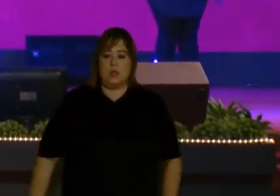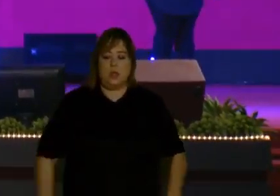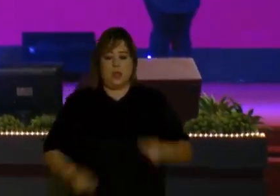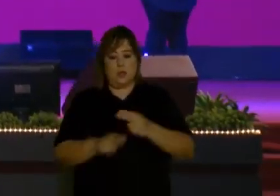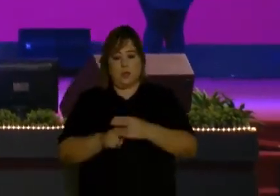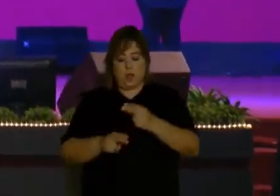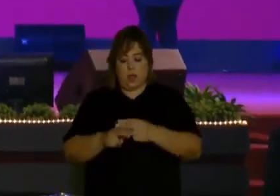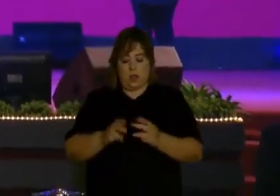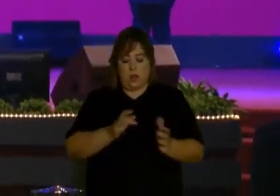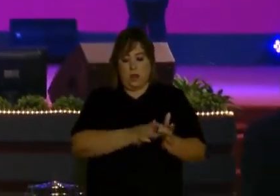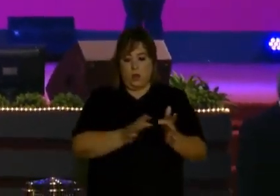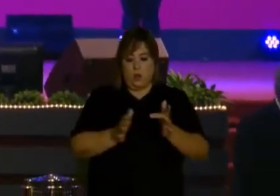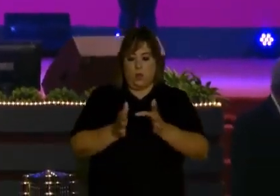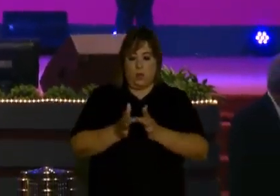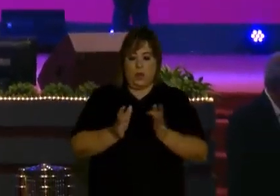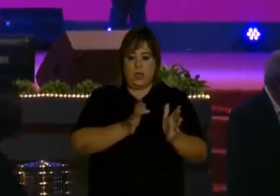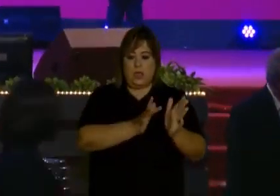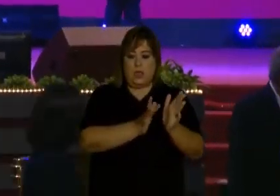De Jesús,